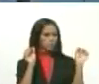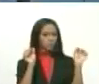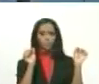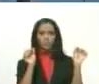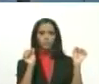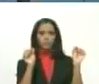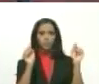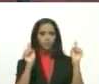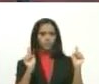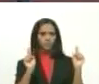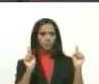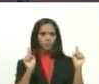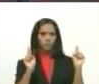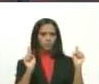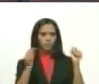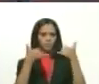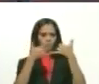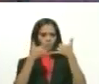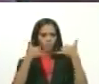una línea recta.